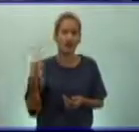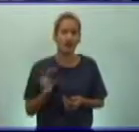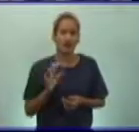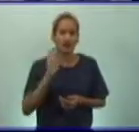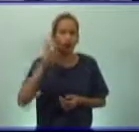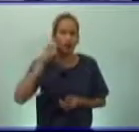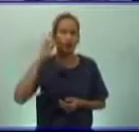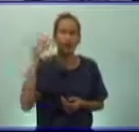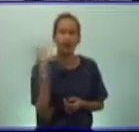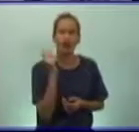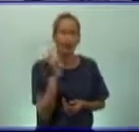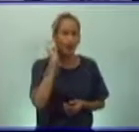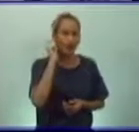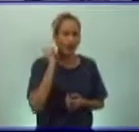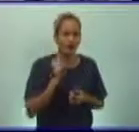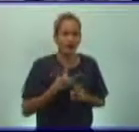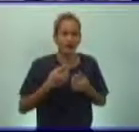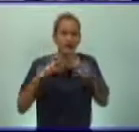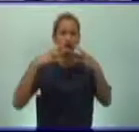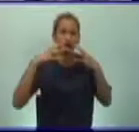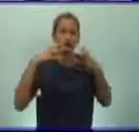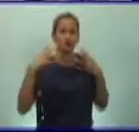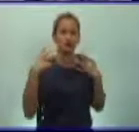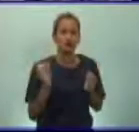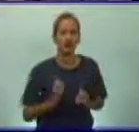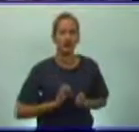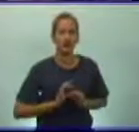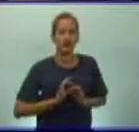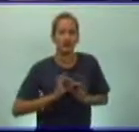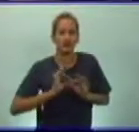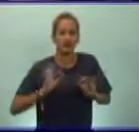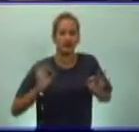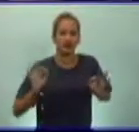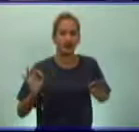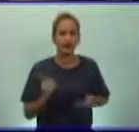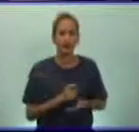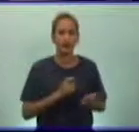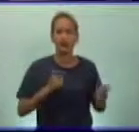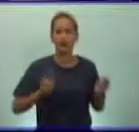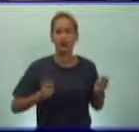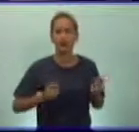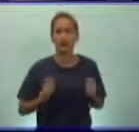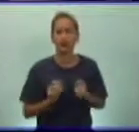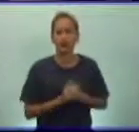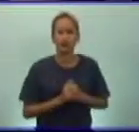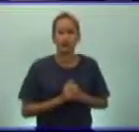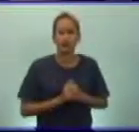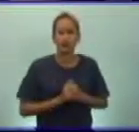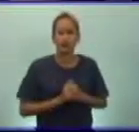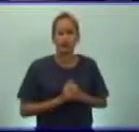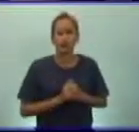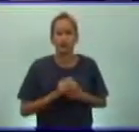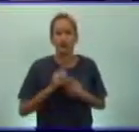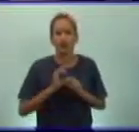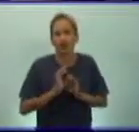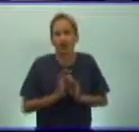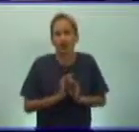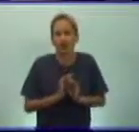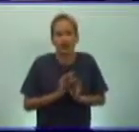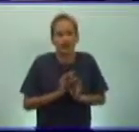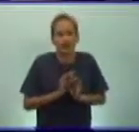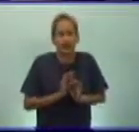En ella se unían la sencillez, la modestia, el patriotismo y una exquisita delicadeza